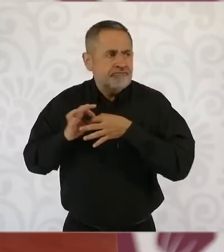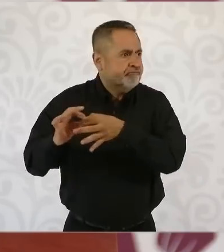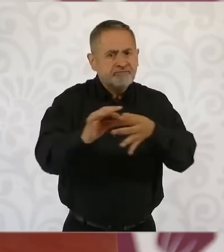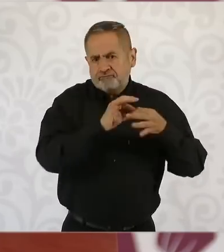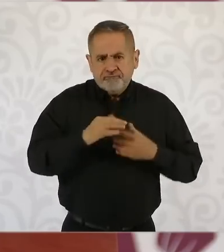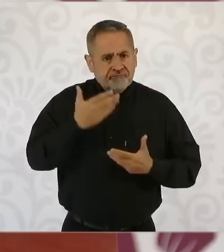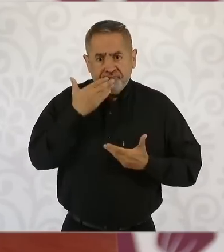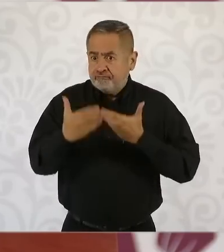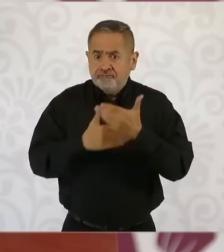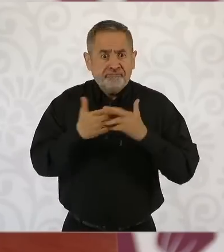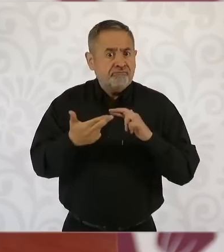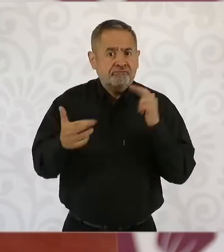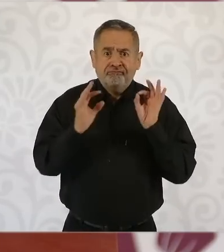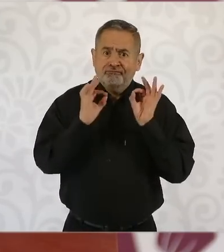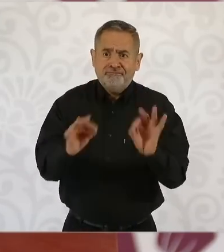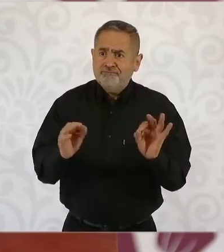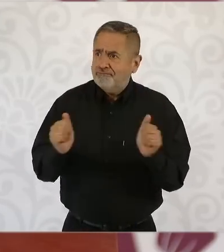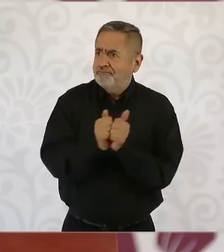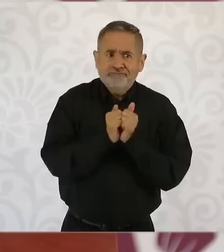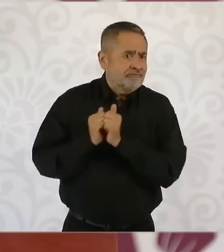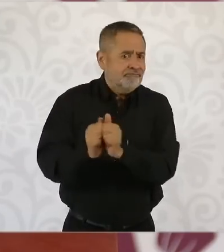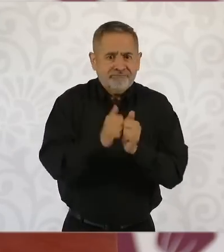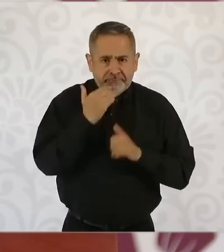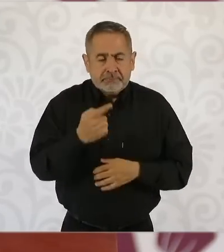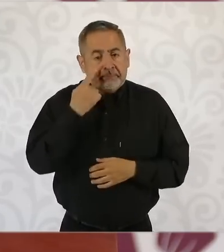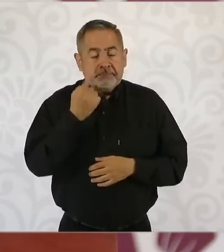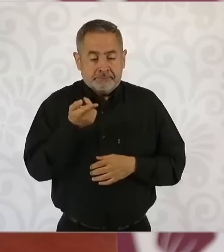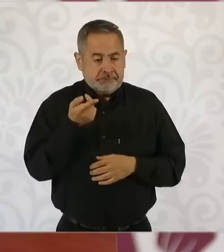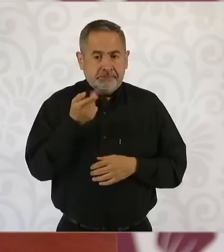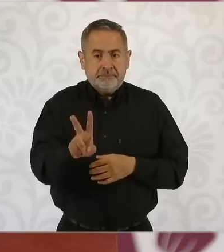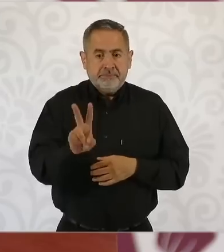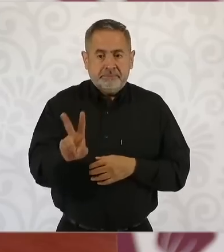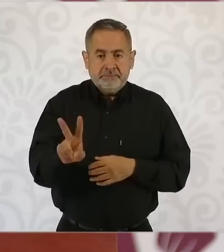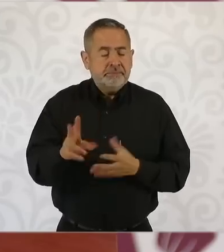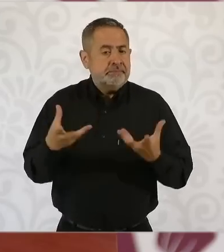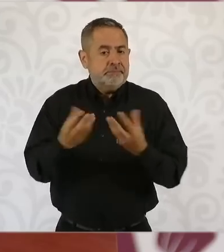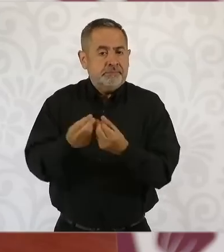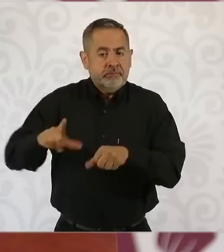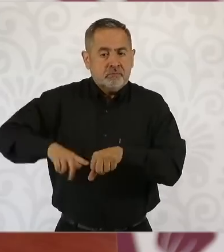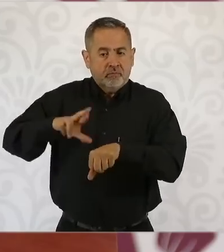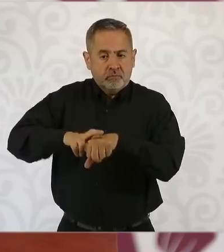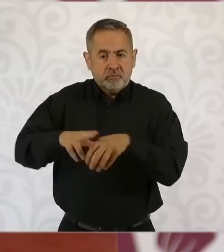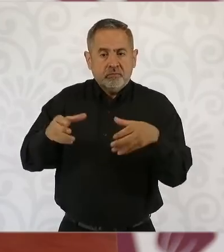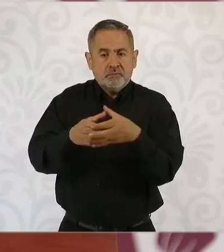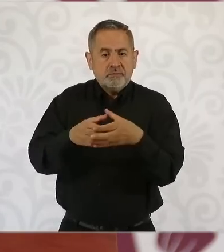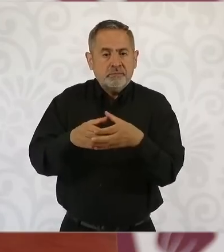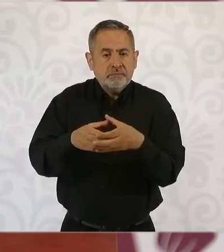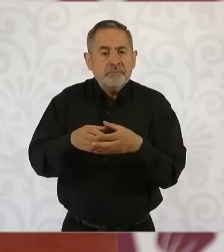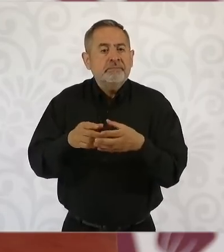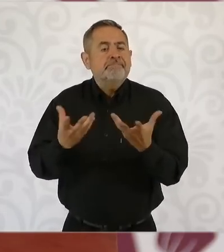estatales. Y el día viernes me reúno con los gobernadores que están dentro del